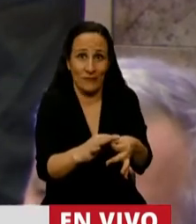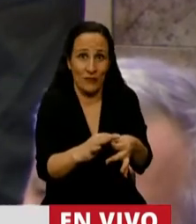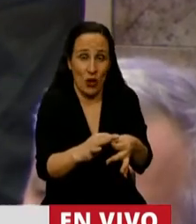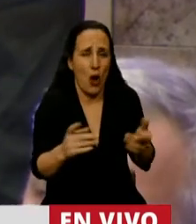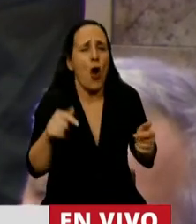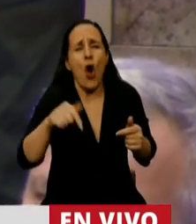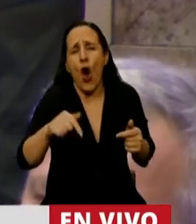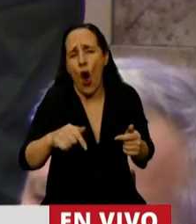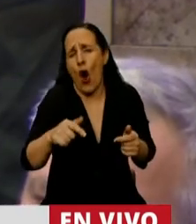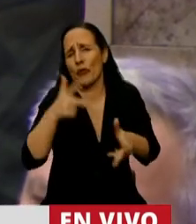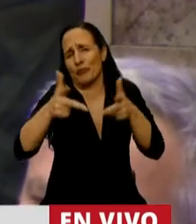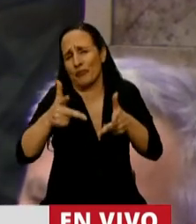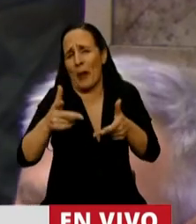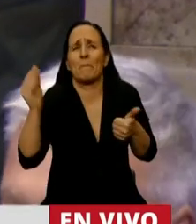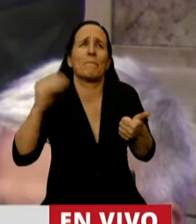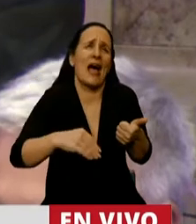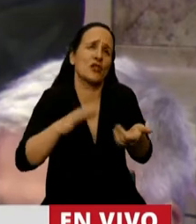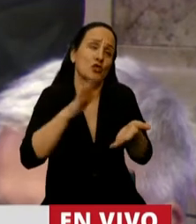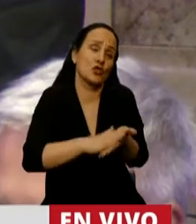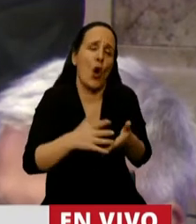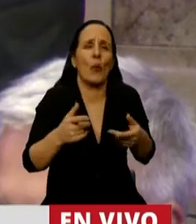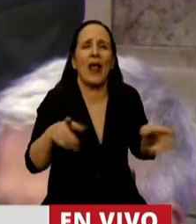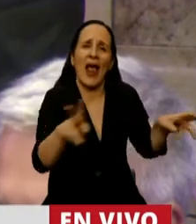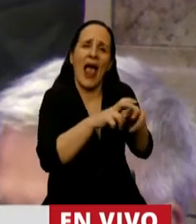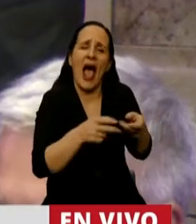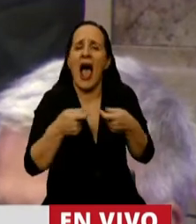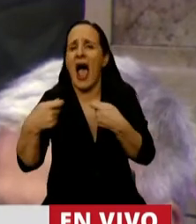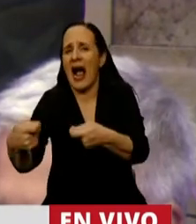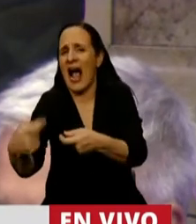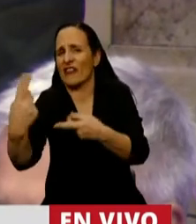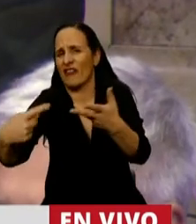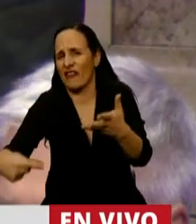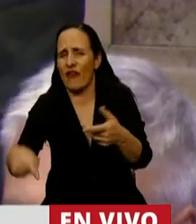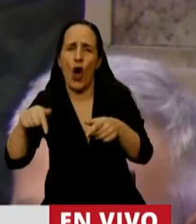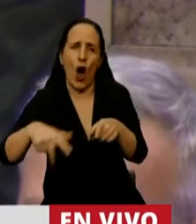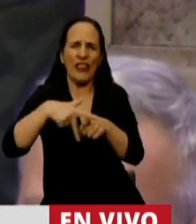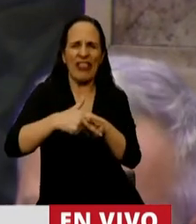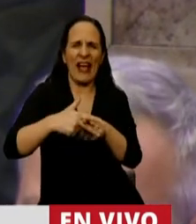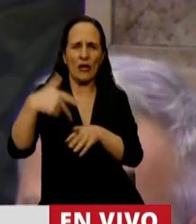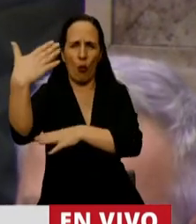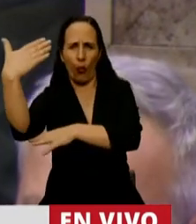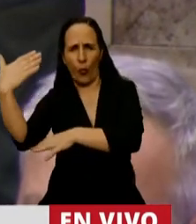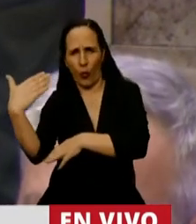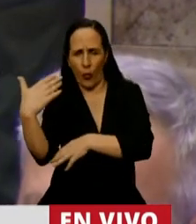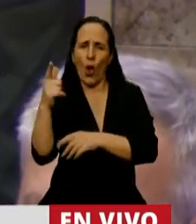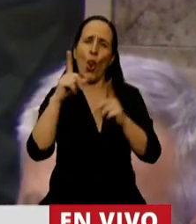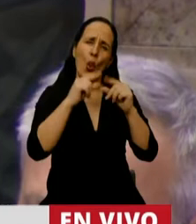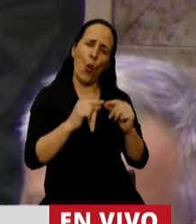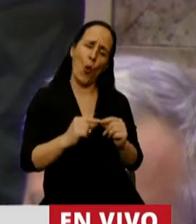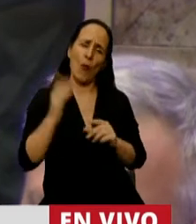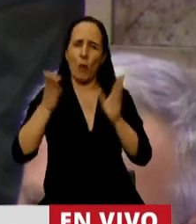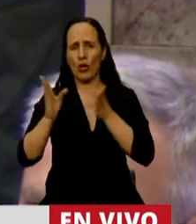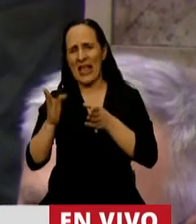seguir hablando de lo bueno que significa destinar tal gasto a tal función y se harán consideraciones técnicas y se mencionarán cifras de todo